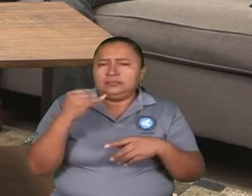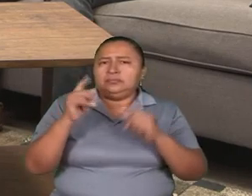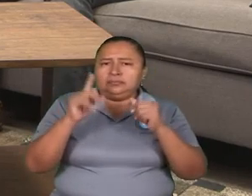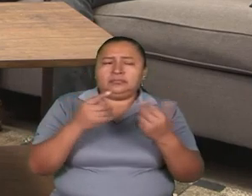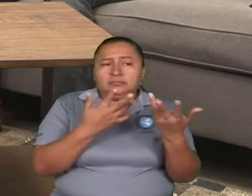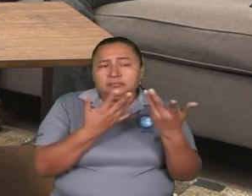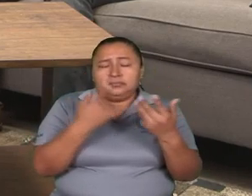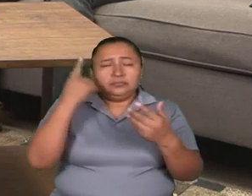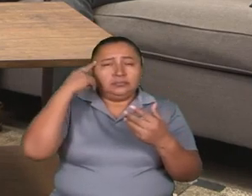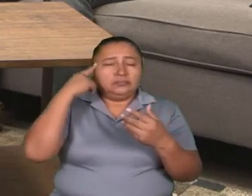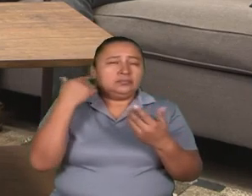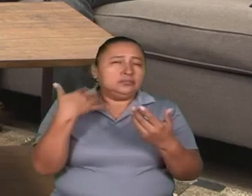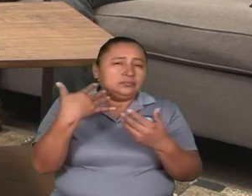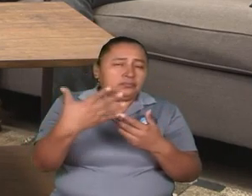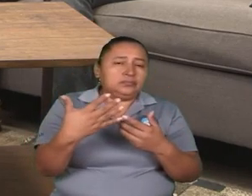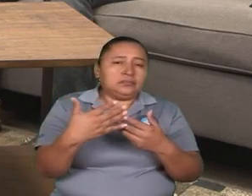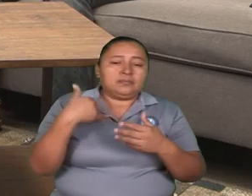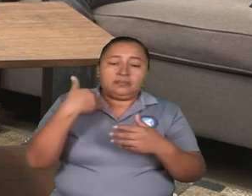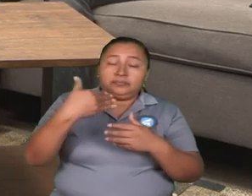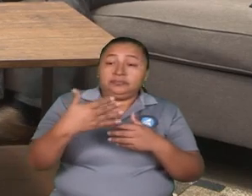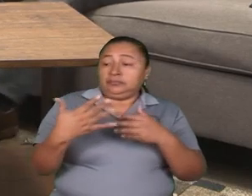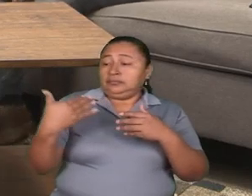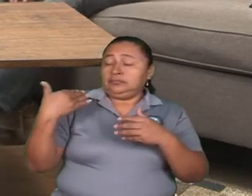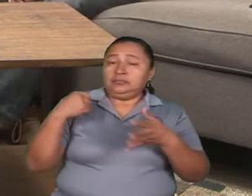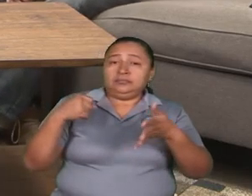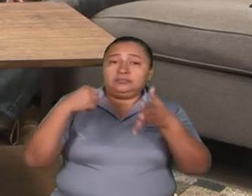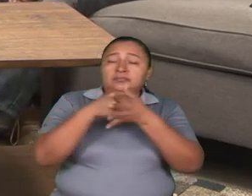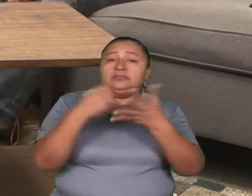que ha estado fuera del país en un arduo trabajo.